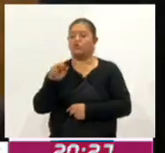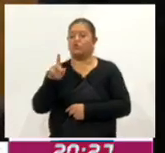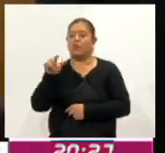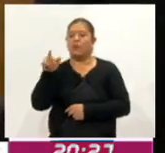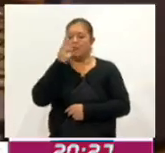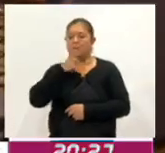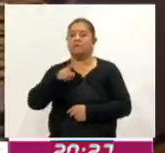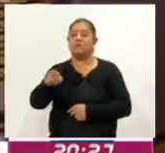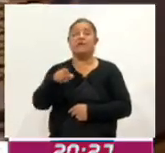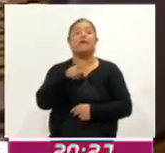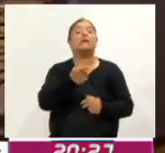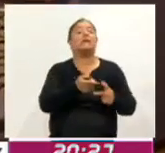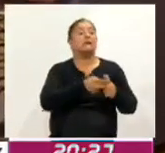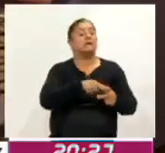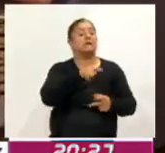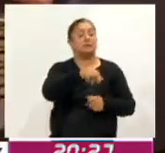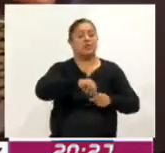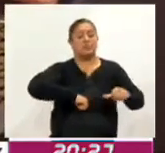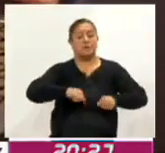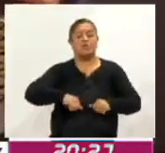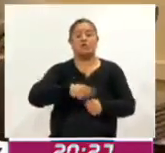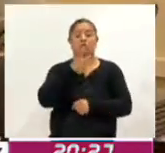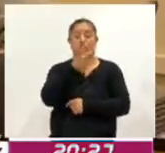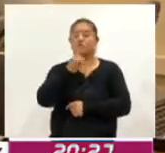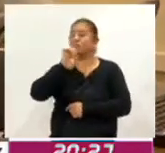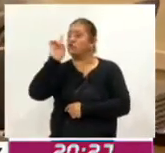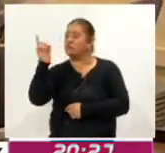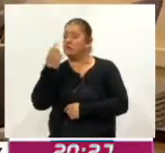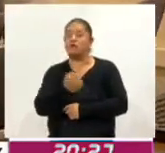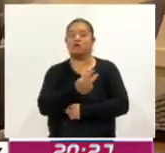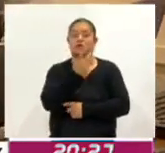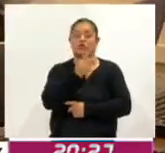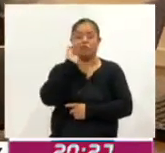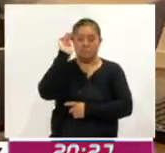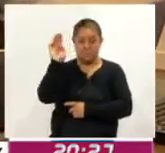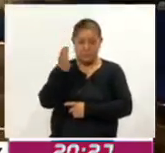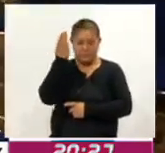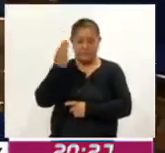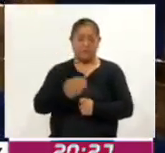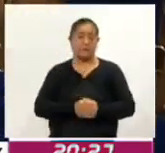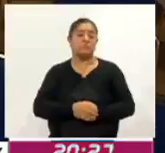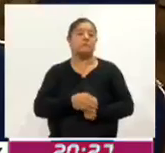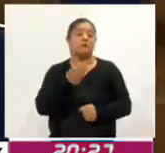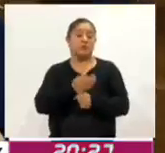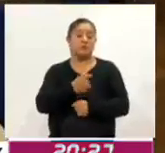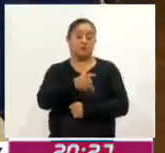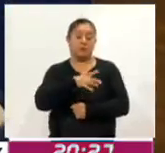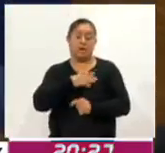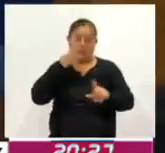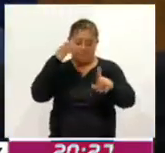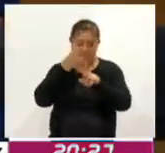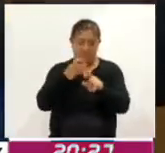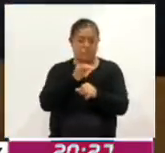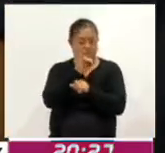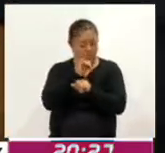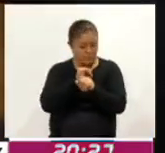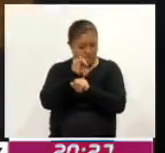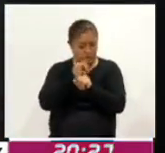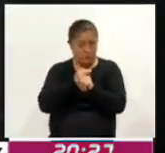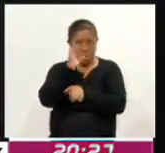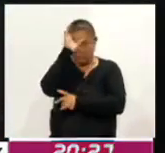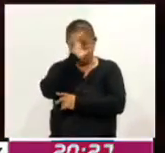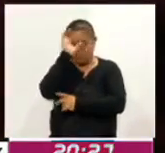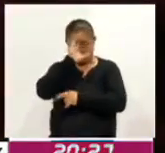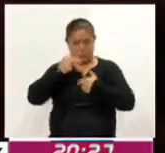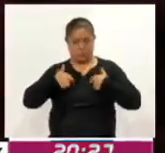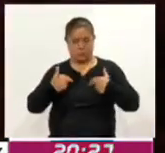con solo 2 doctorados y 2 maestrías. Actualmente se ha consolidado y convertido en un referente en investigaciones de las ciencias